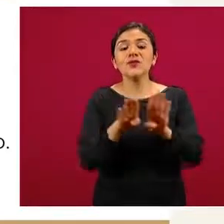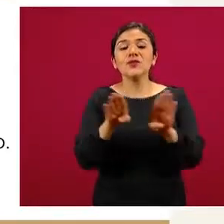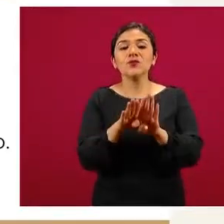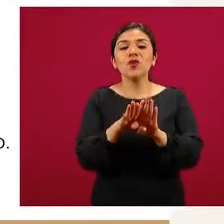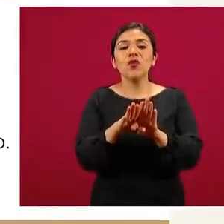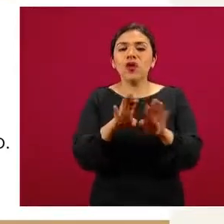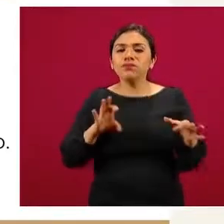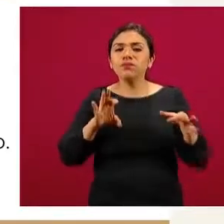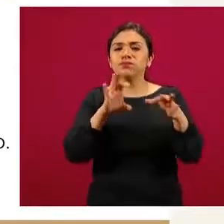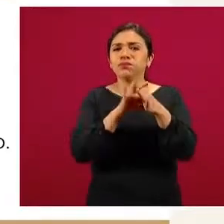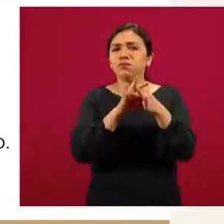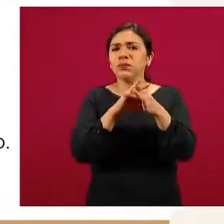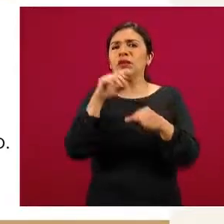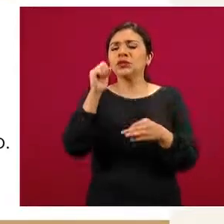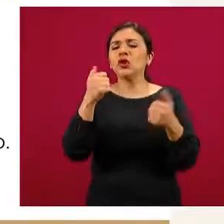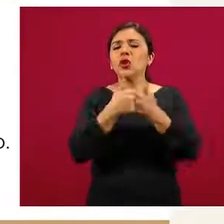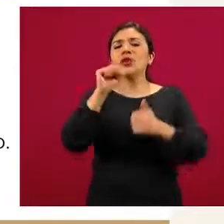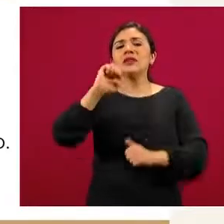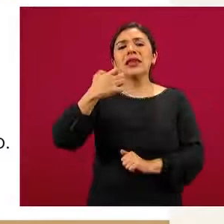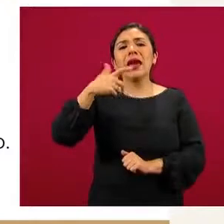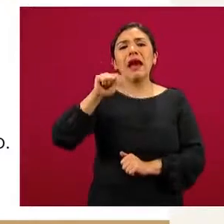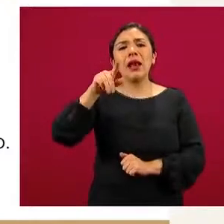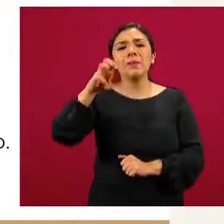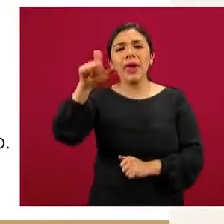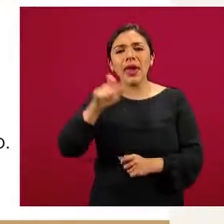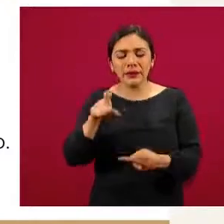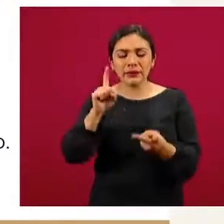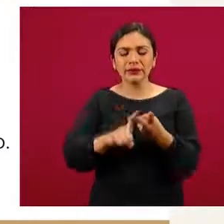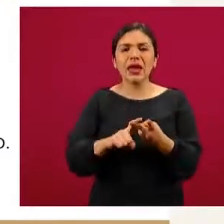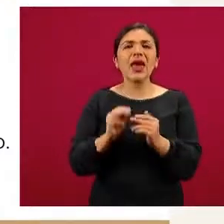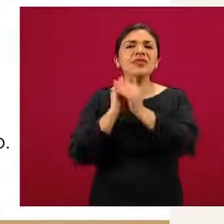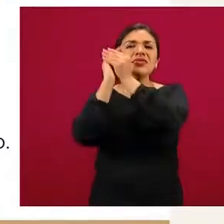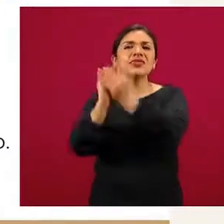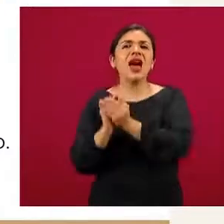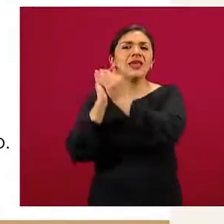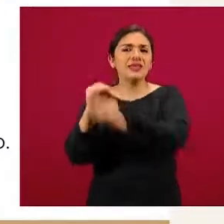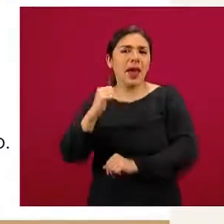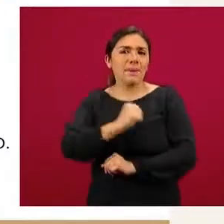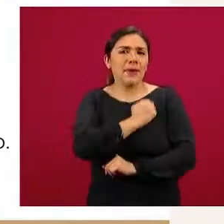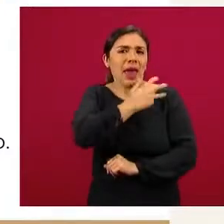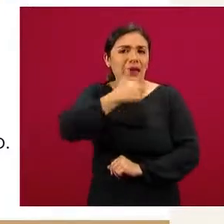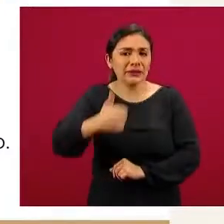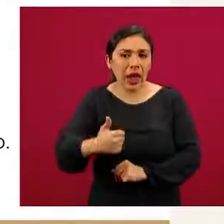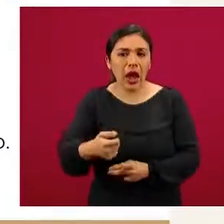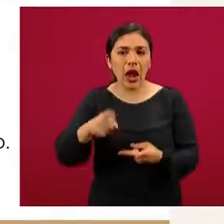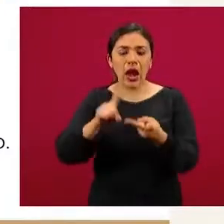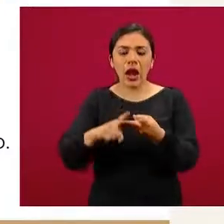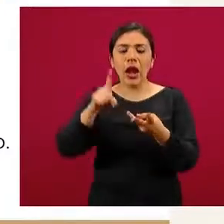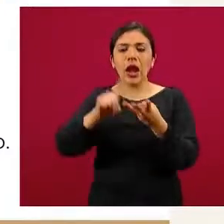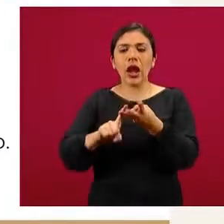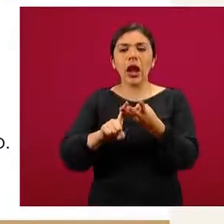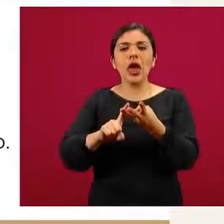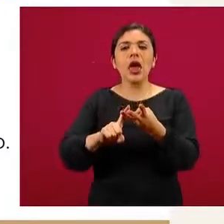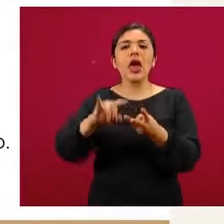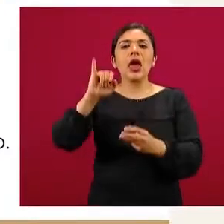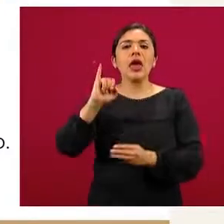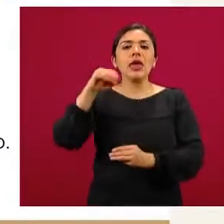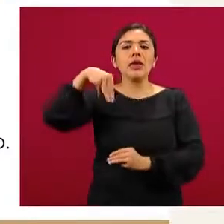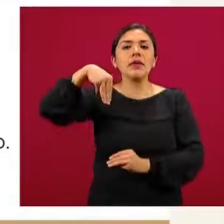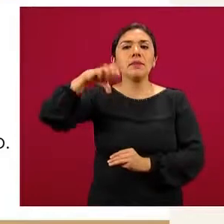esta relación que tenemos con Segalmex, con las tandas para el bienestar, con las instancias de